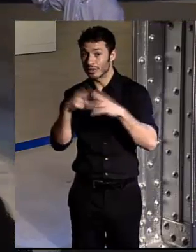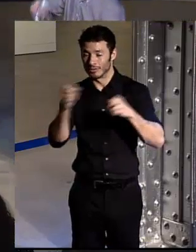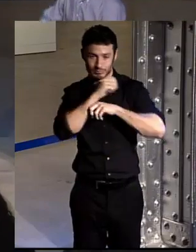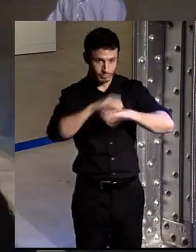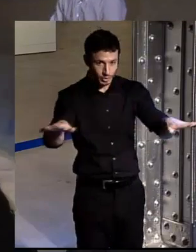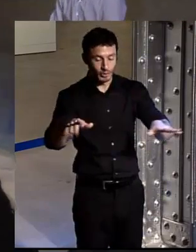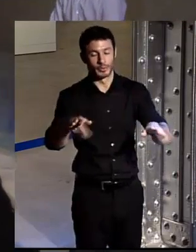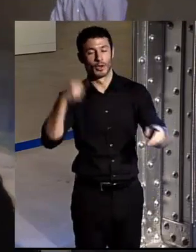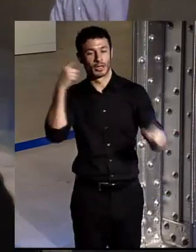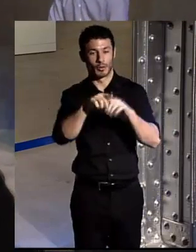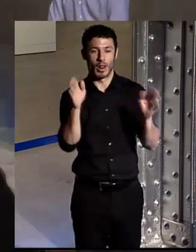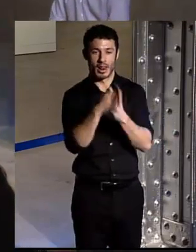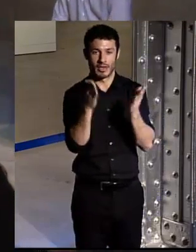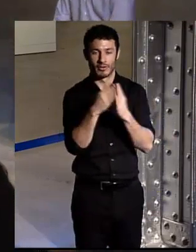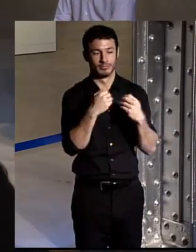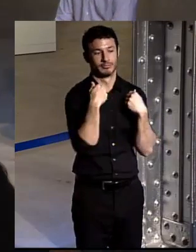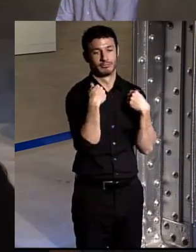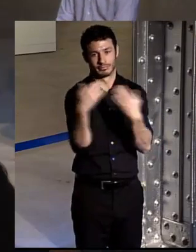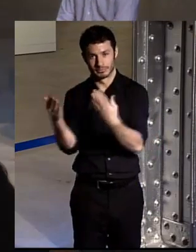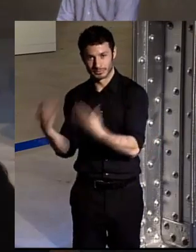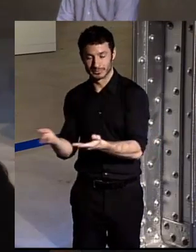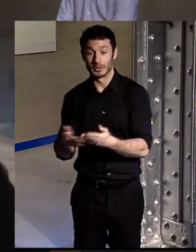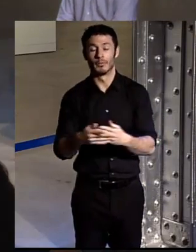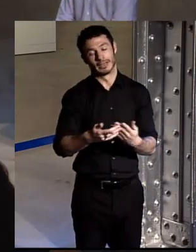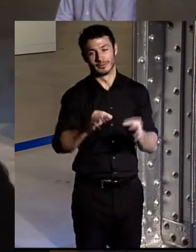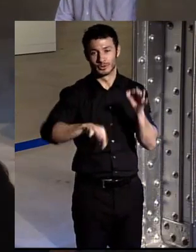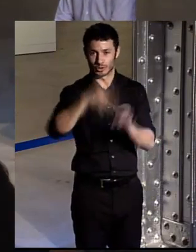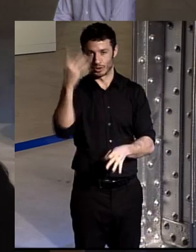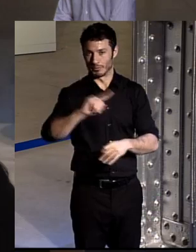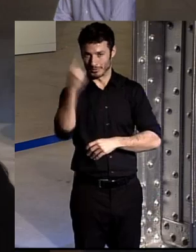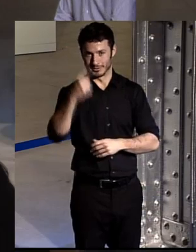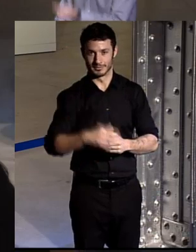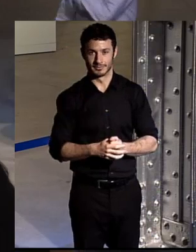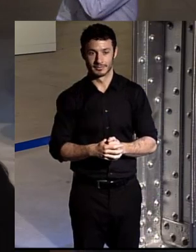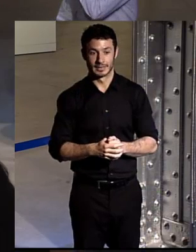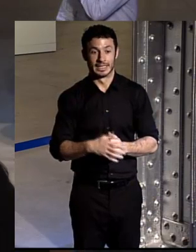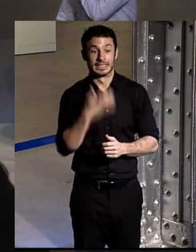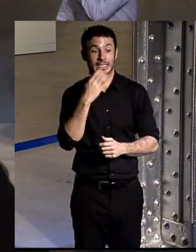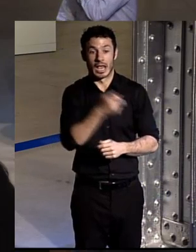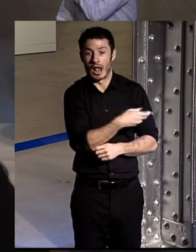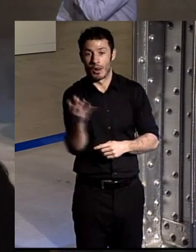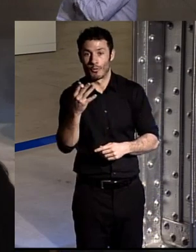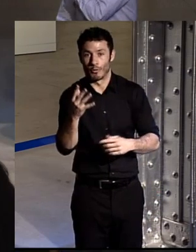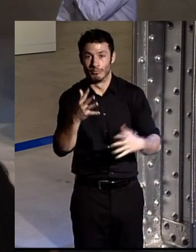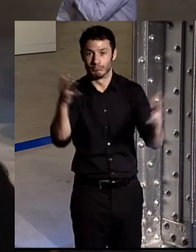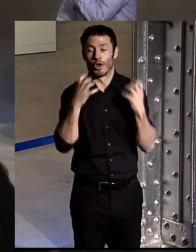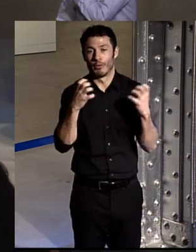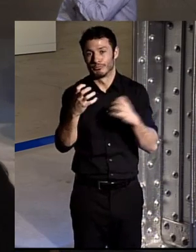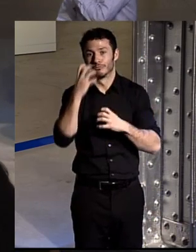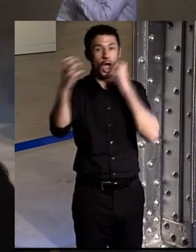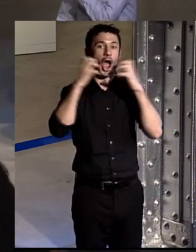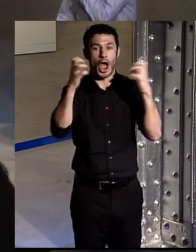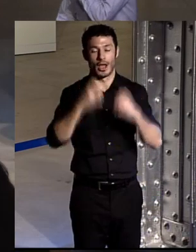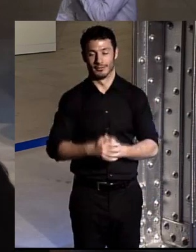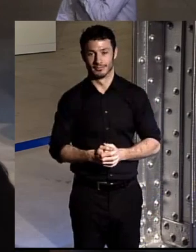libros. ¿Empezamos por el sorteo? Venga, va. Venga. Bueno, Grita, sorteo. por favor, al que le toque que grite un poco así histérico, en plan 1, 2, 3, porque si no, no tiene emoción. Por ¿vale? lo menos Ahí